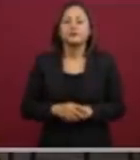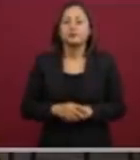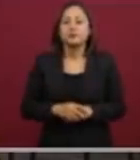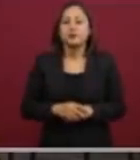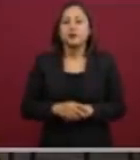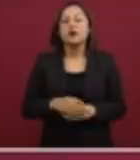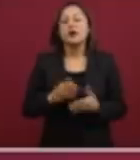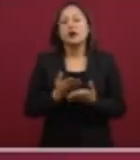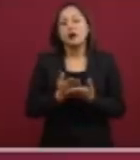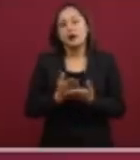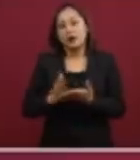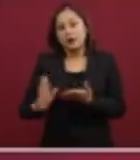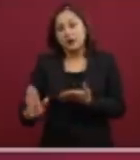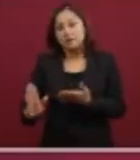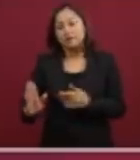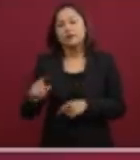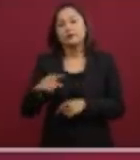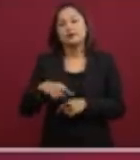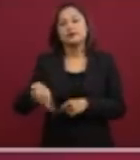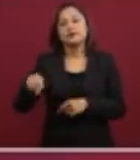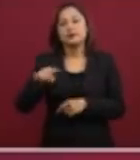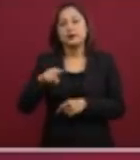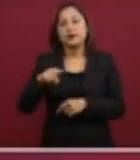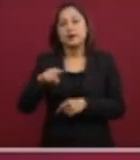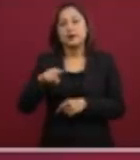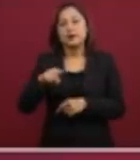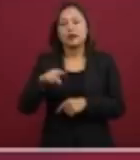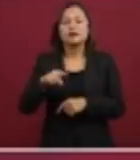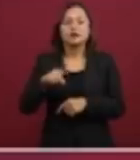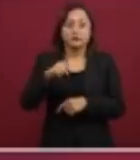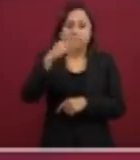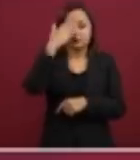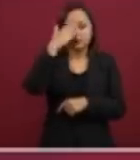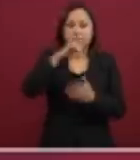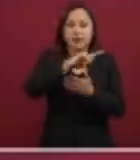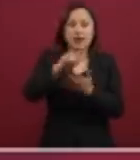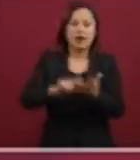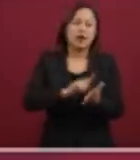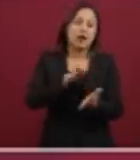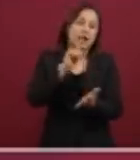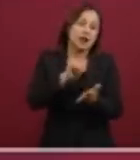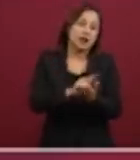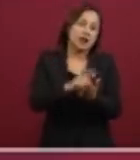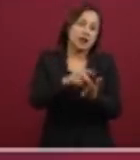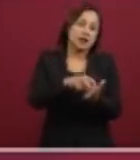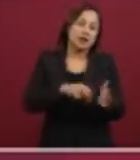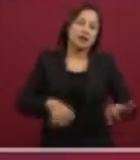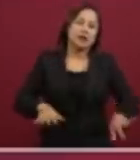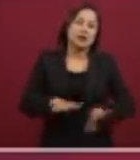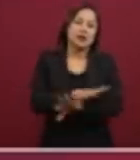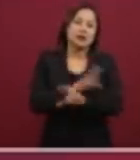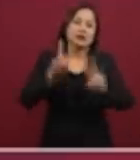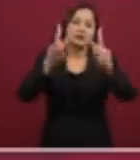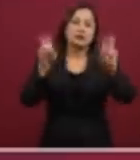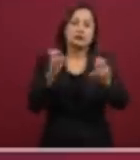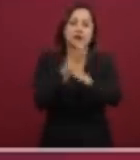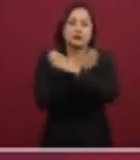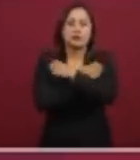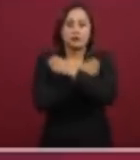los cambios con la nueva reforma constitucional en materia de educación,